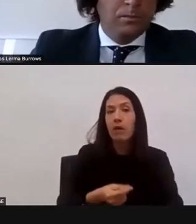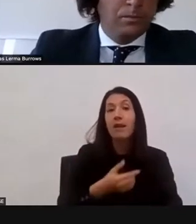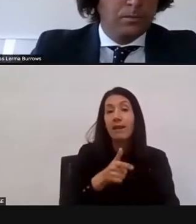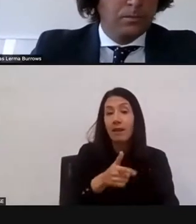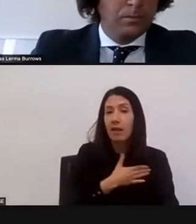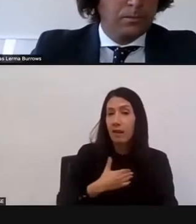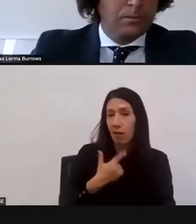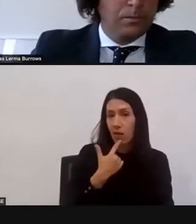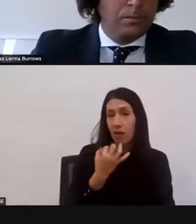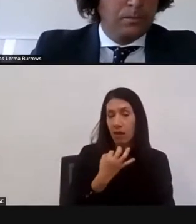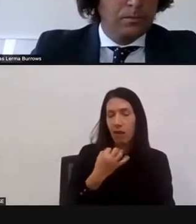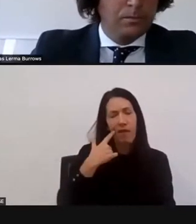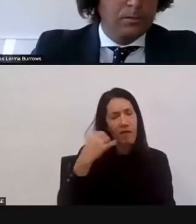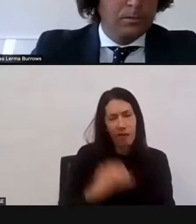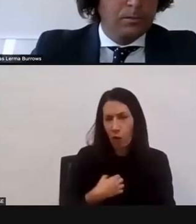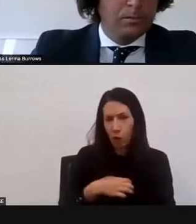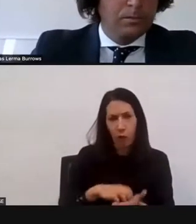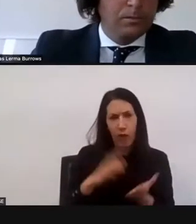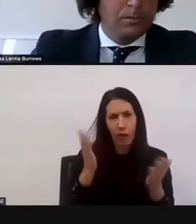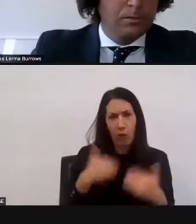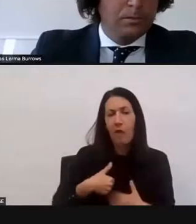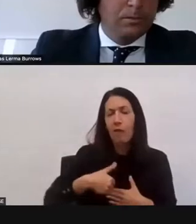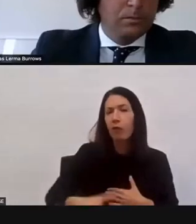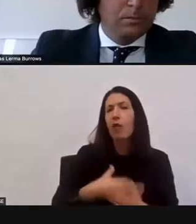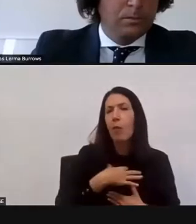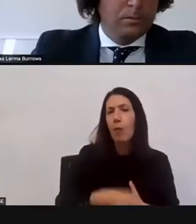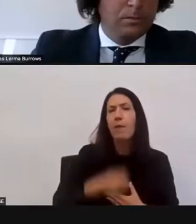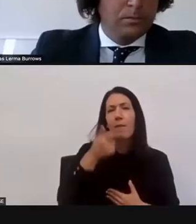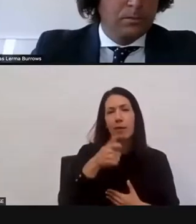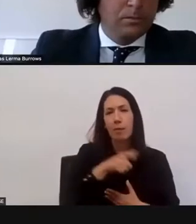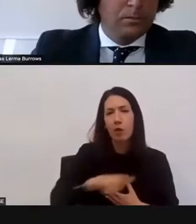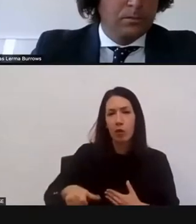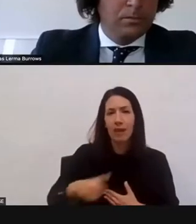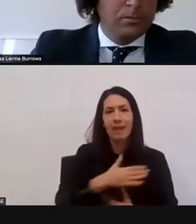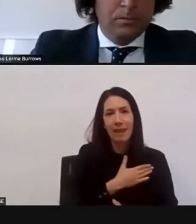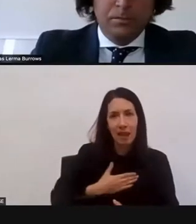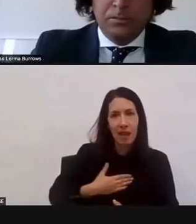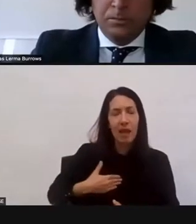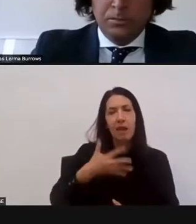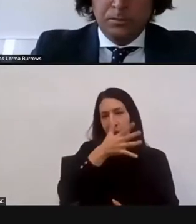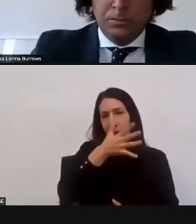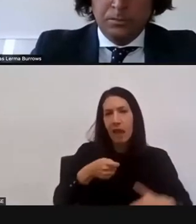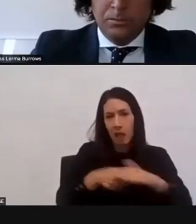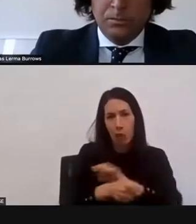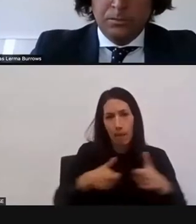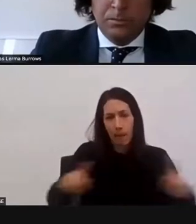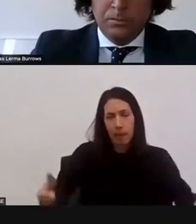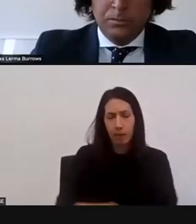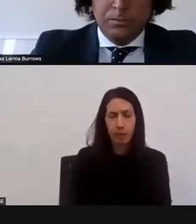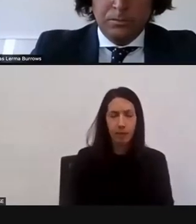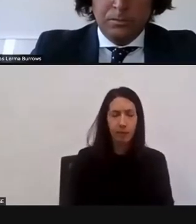también seguramente en un mayor número de personas dispuestas a denunciar estos delitos.